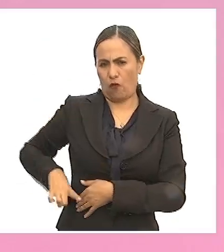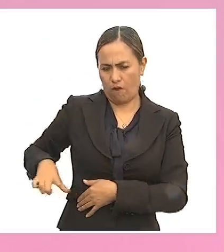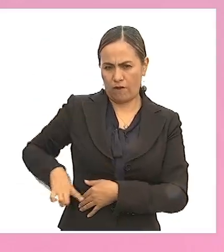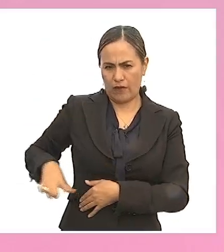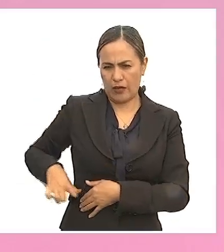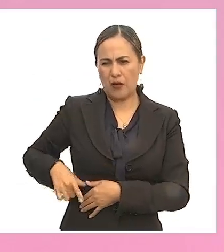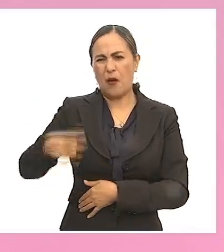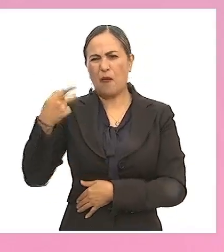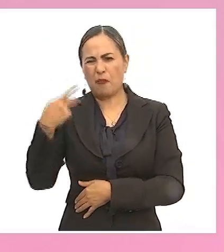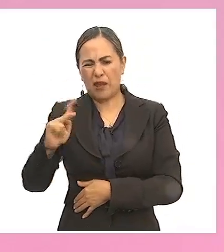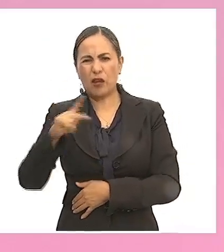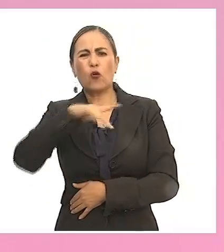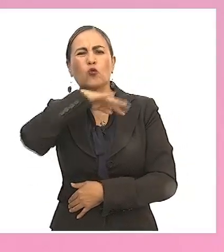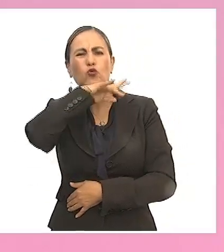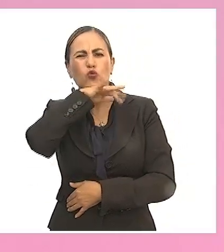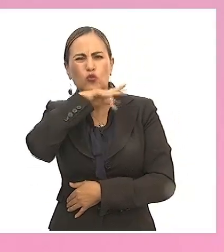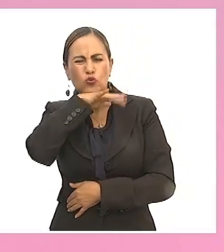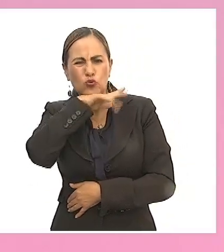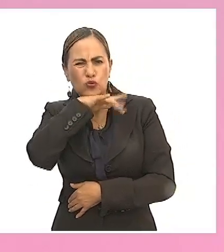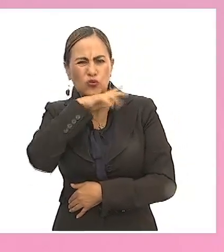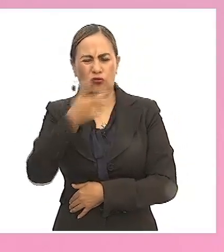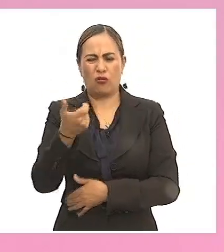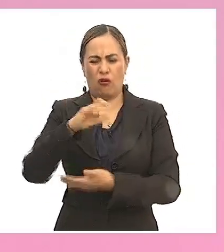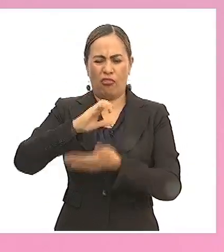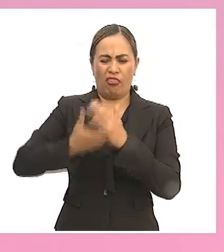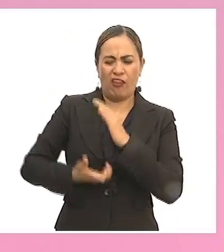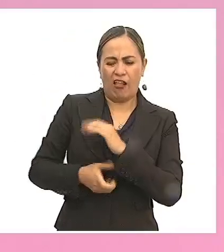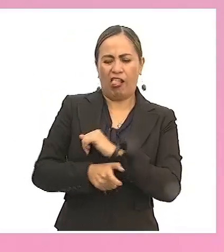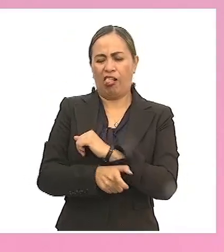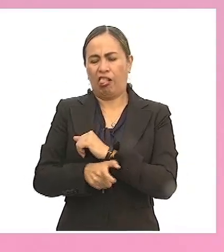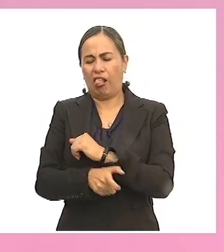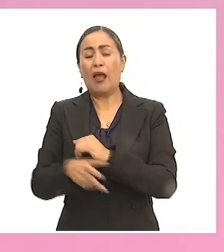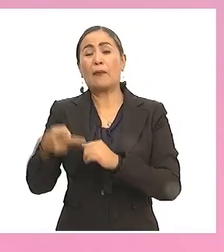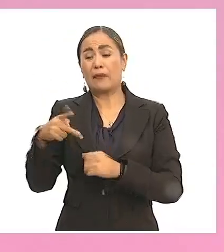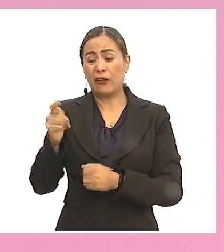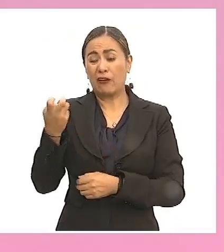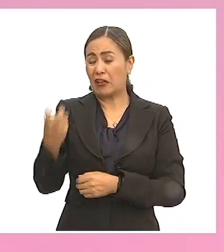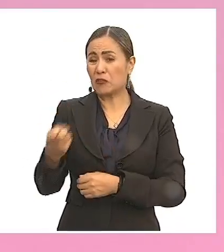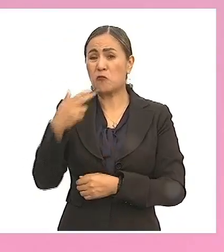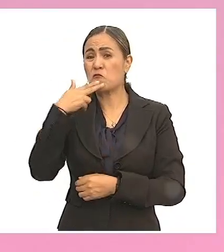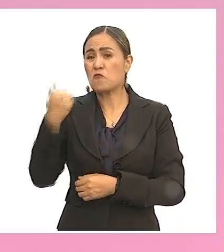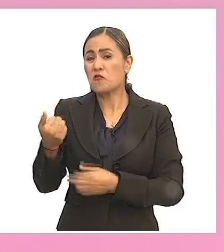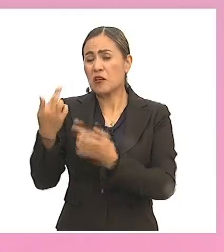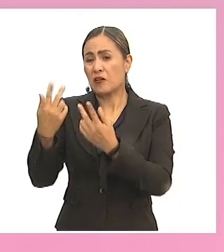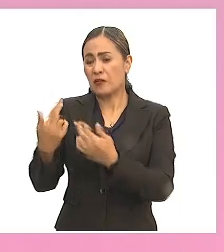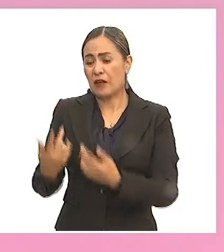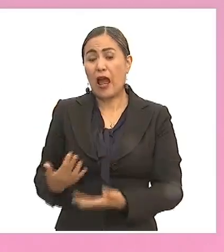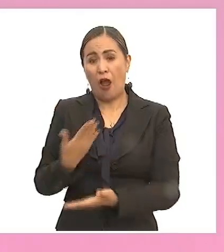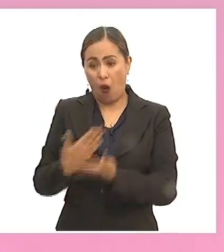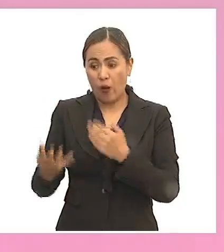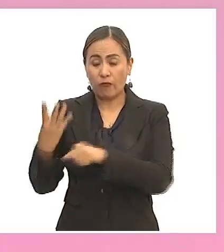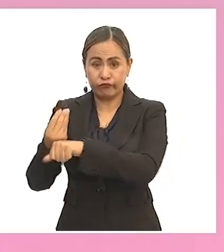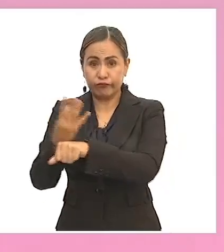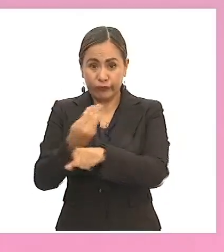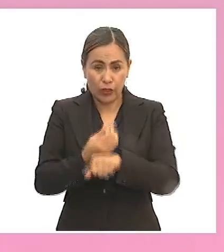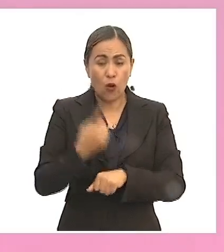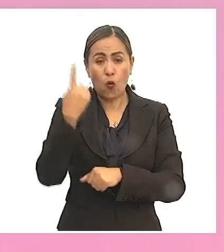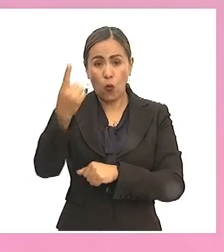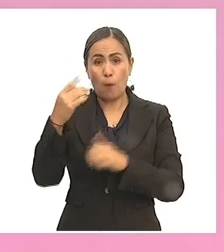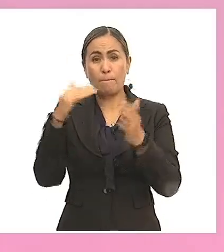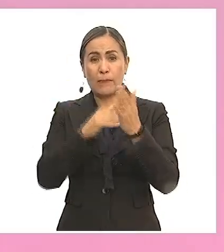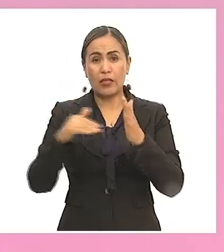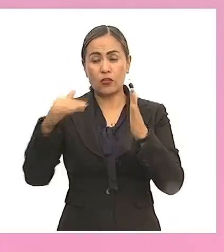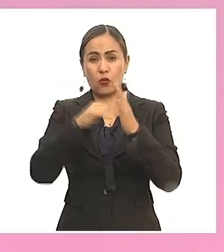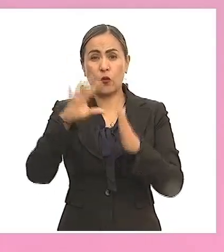que estaba a poco de convertirse en chatarra. Ahora producen 1,041,000